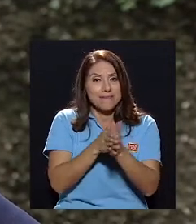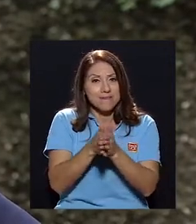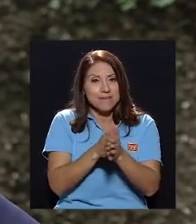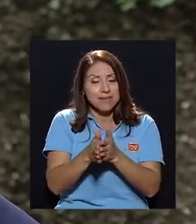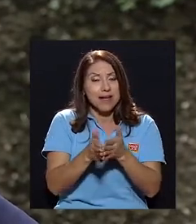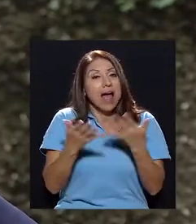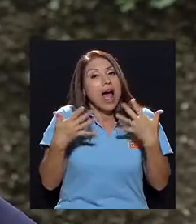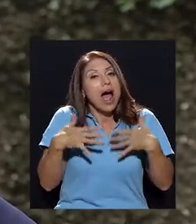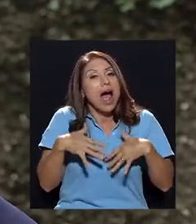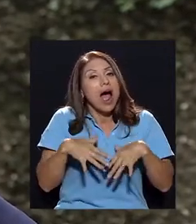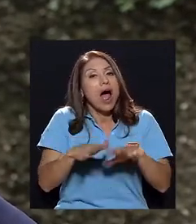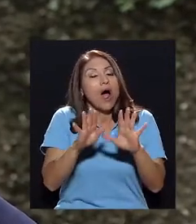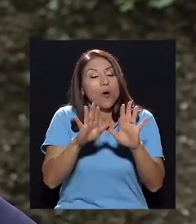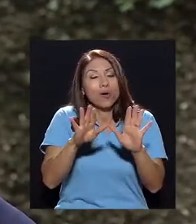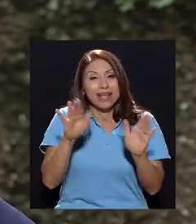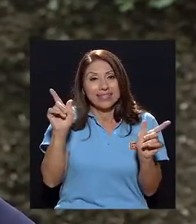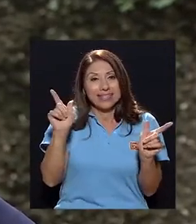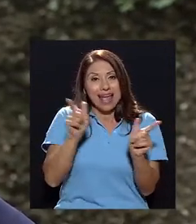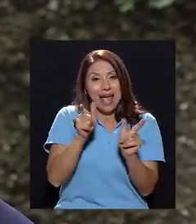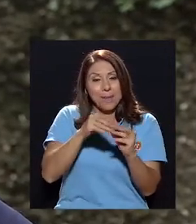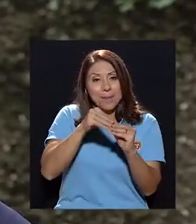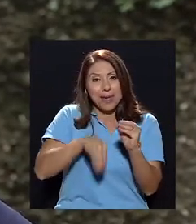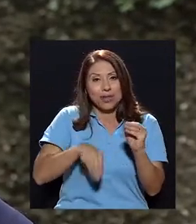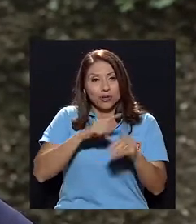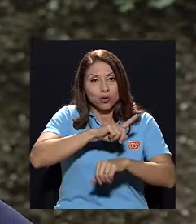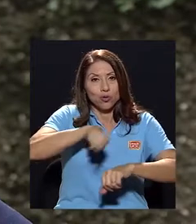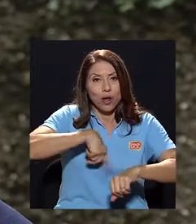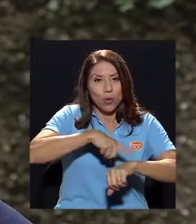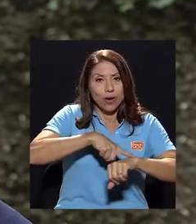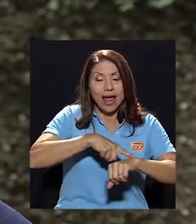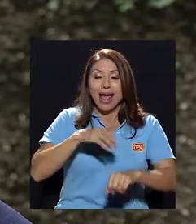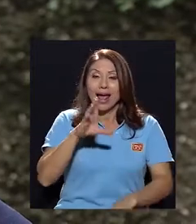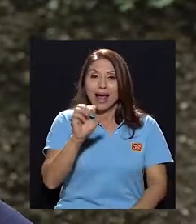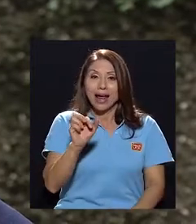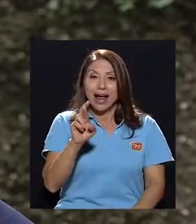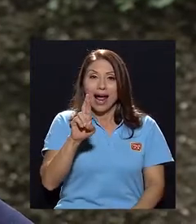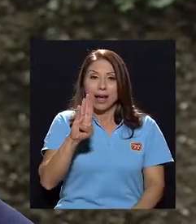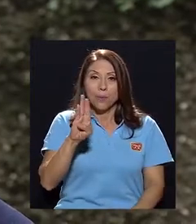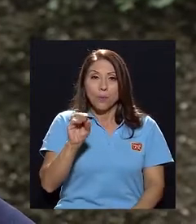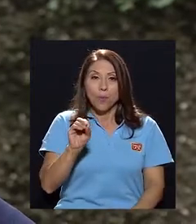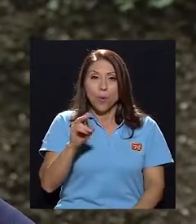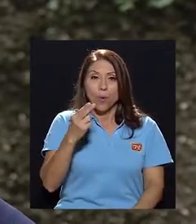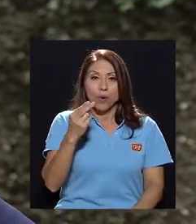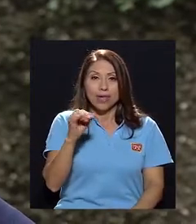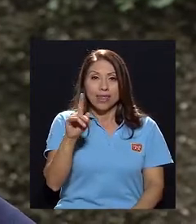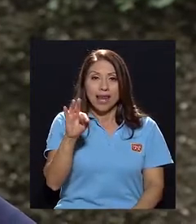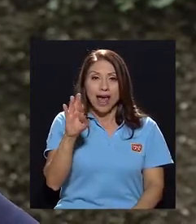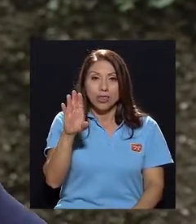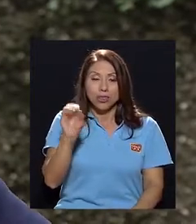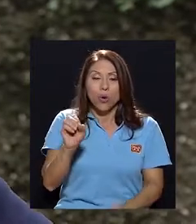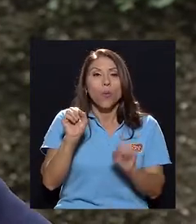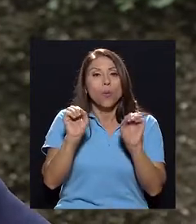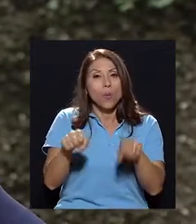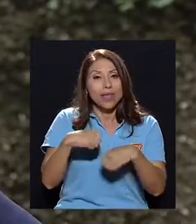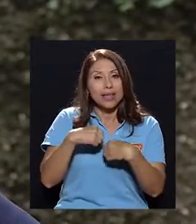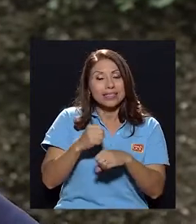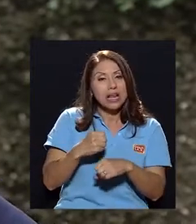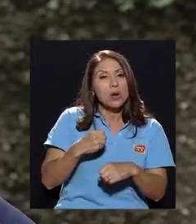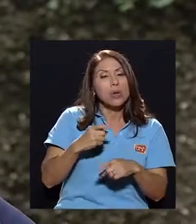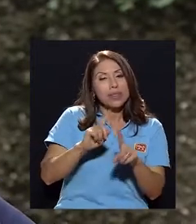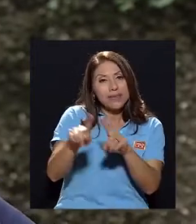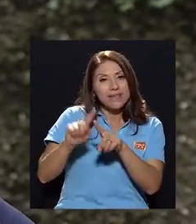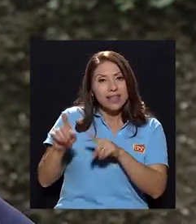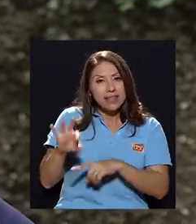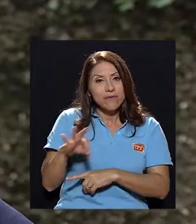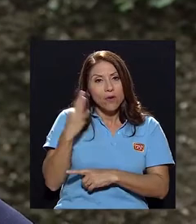hora. Entonces, ese carbohidrato uno lo puede consumir de diferentes formas y es igual de efectivo. Entonces, lo importante es consumir la cantidad